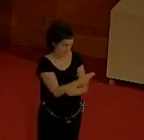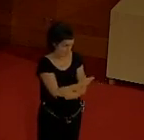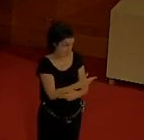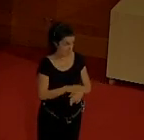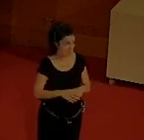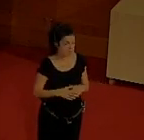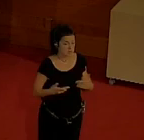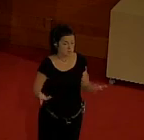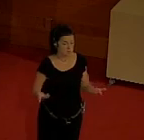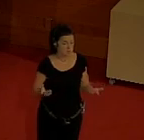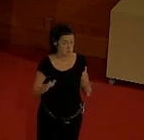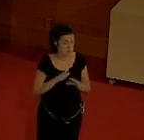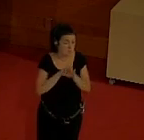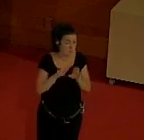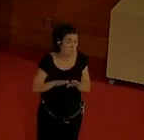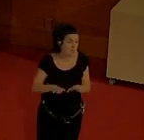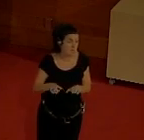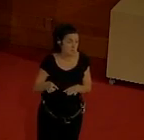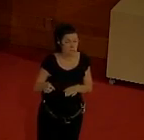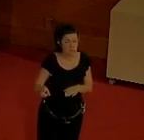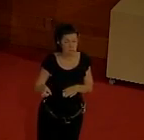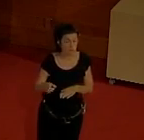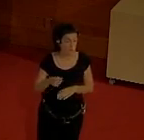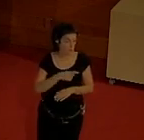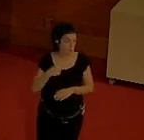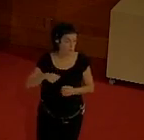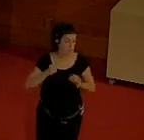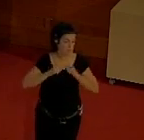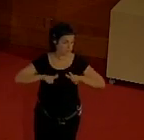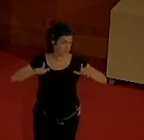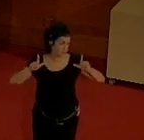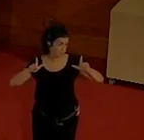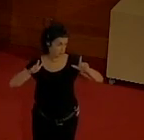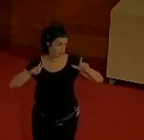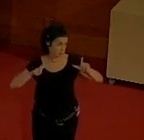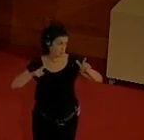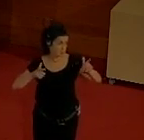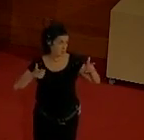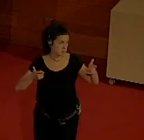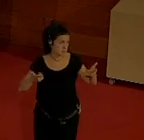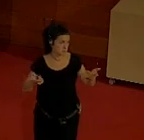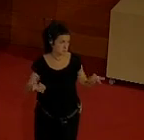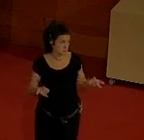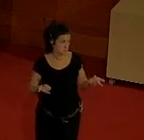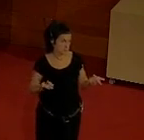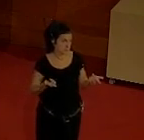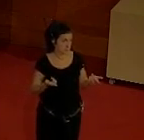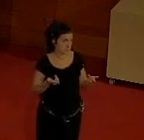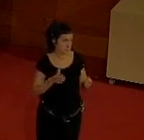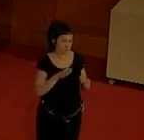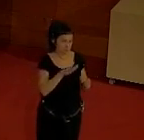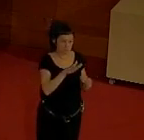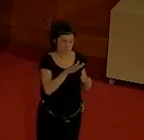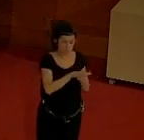china quien parece llevar la voz cantante empezando a dominar ya uno tras otro de esos eh amortiguadores que